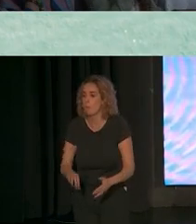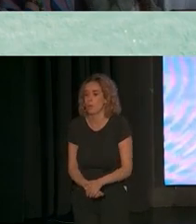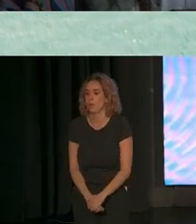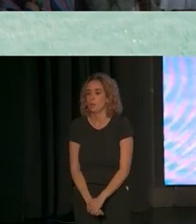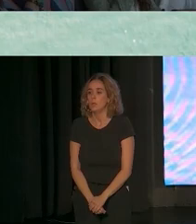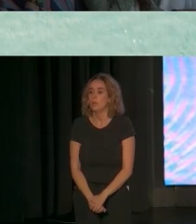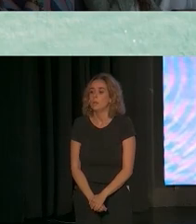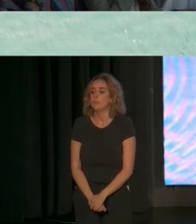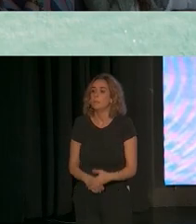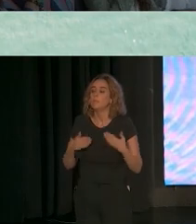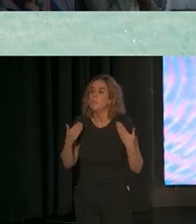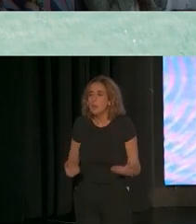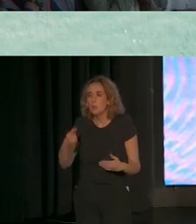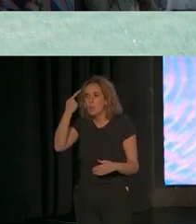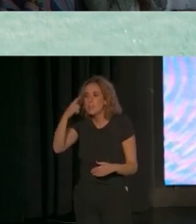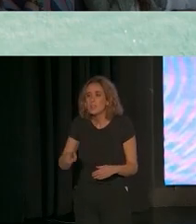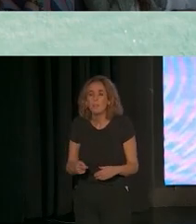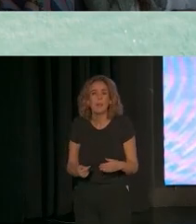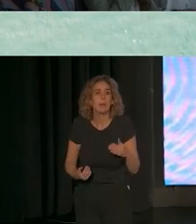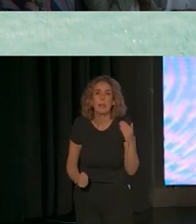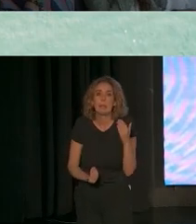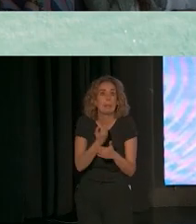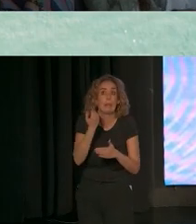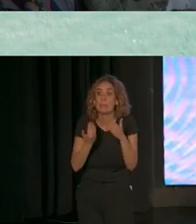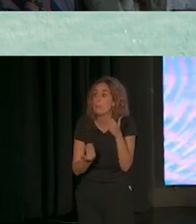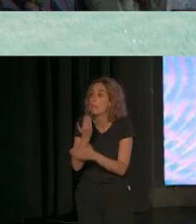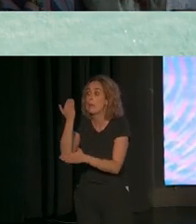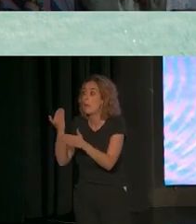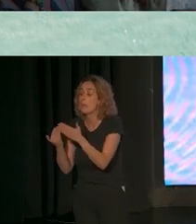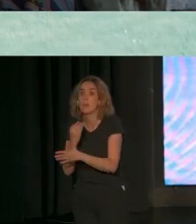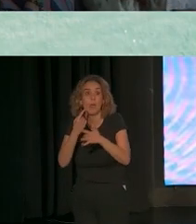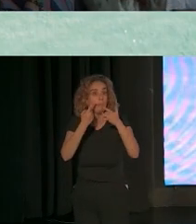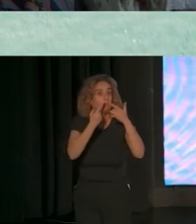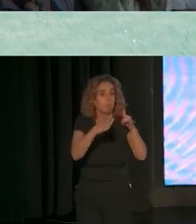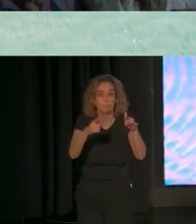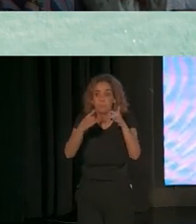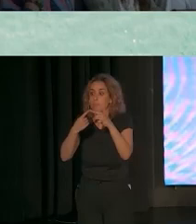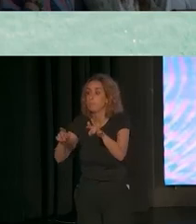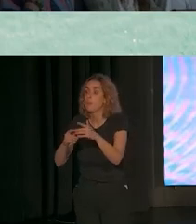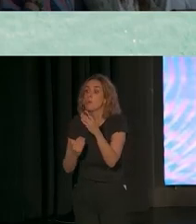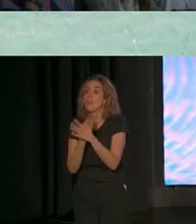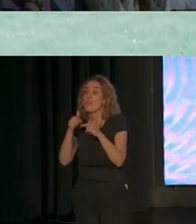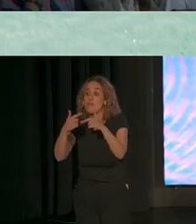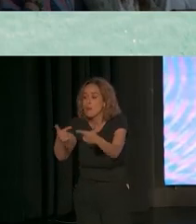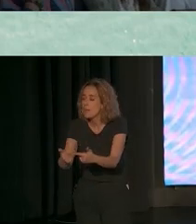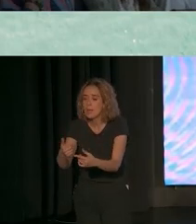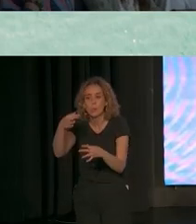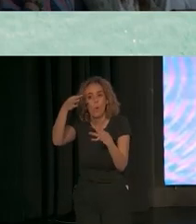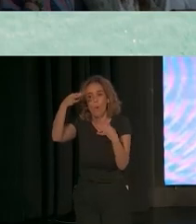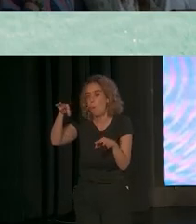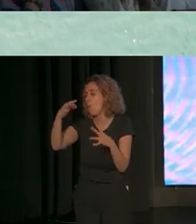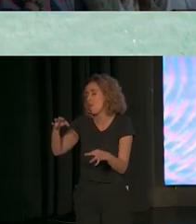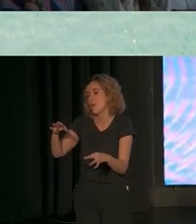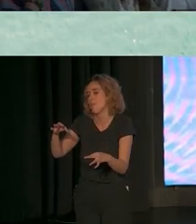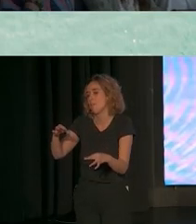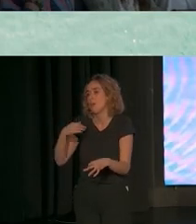saber que todos y cada uno de los días van a ser únicos, porque cada familia es totalmente única, es algo que